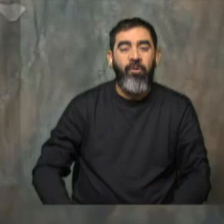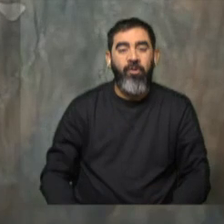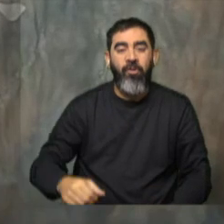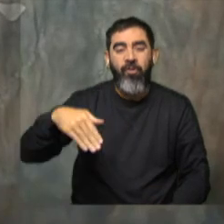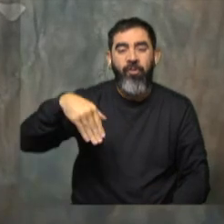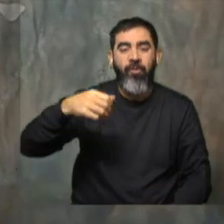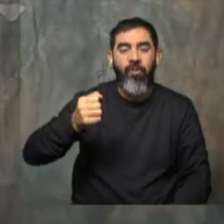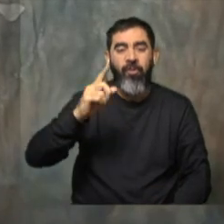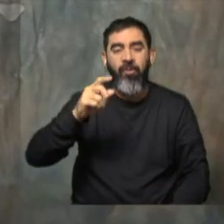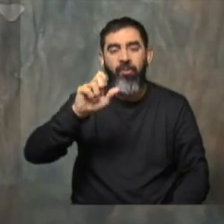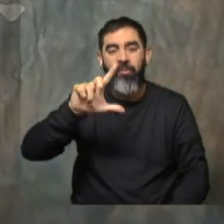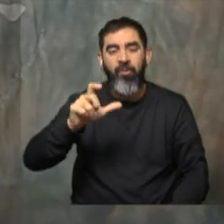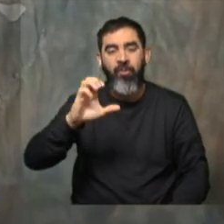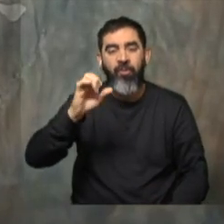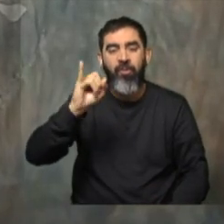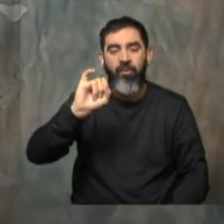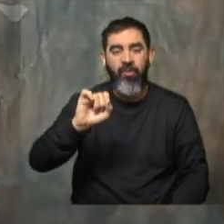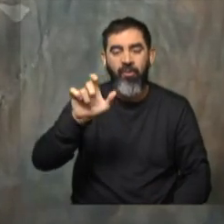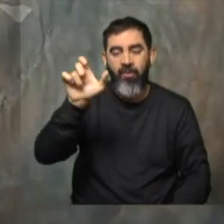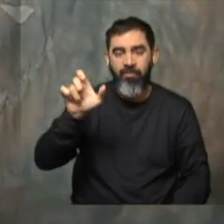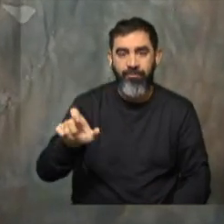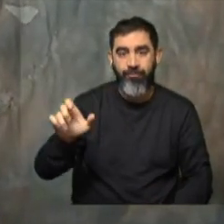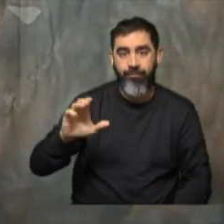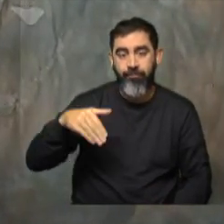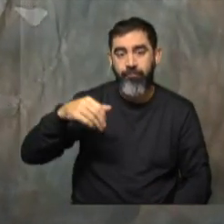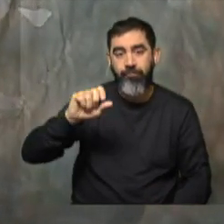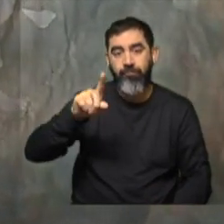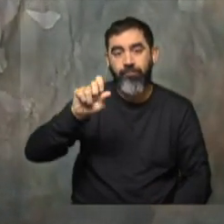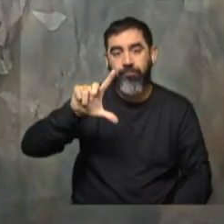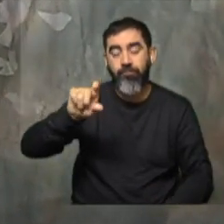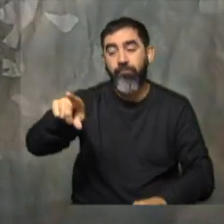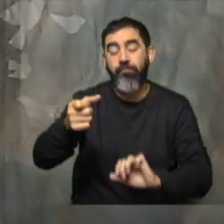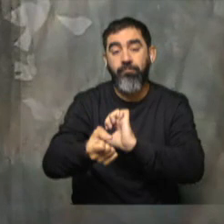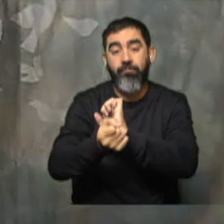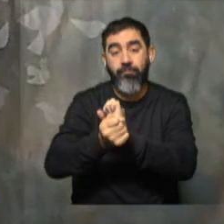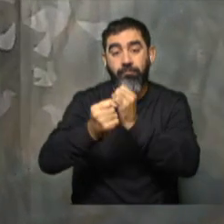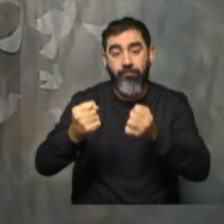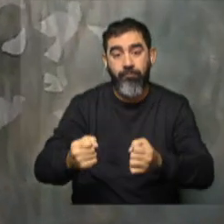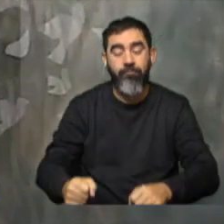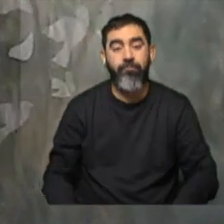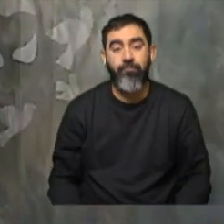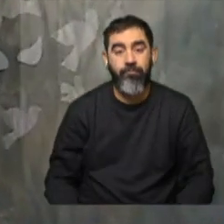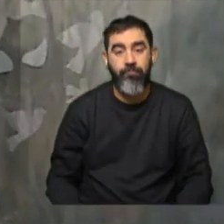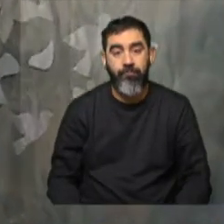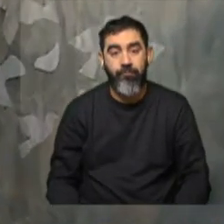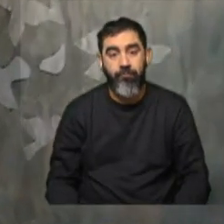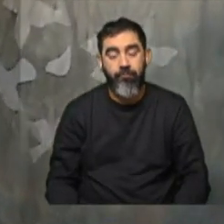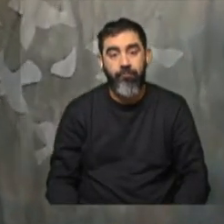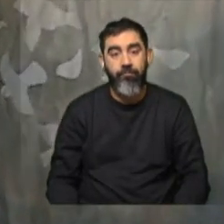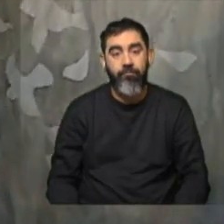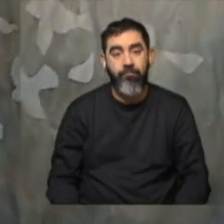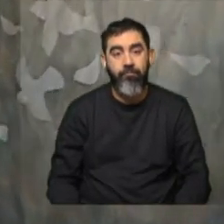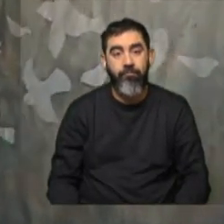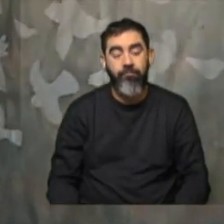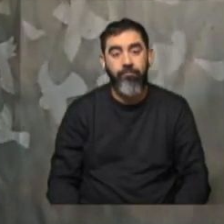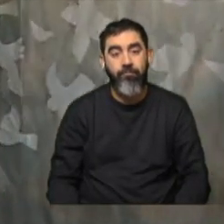con Coti, la artista. Magela, una de las expresas de aquí, integrante de la Comisión del Memorial.